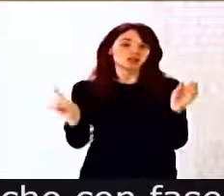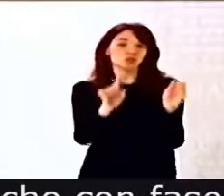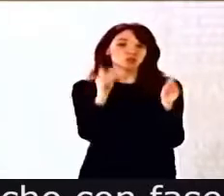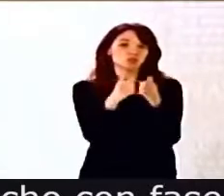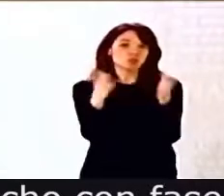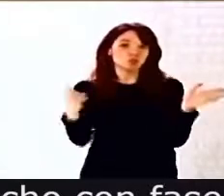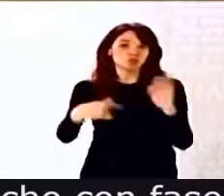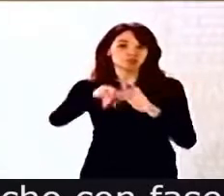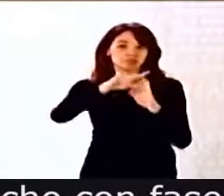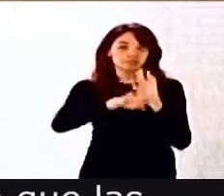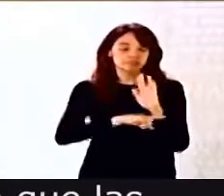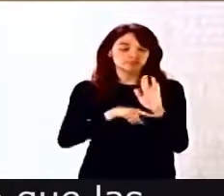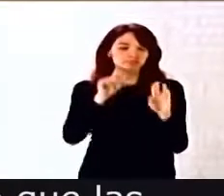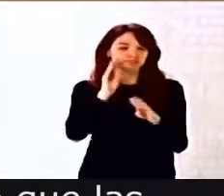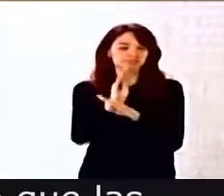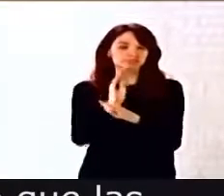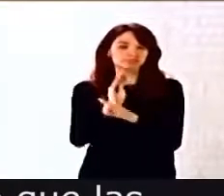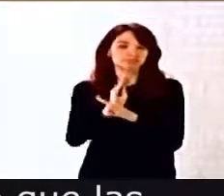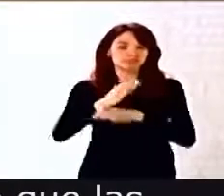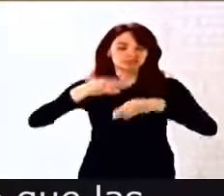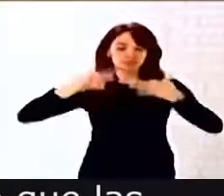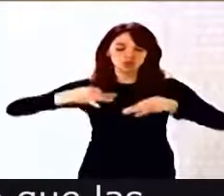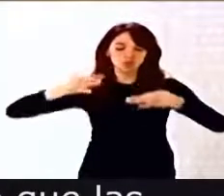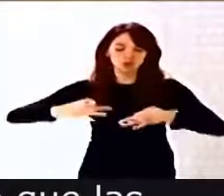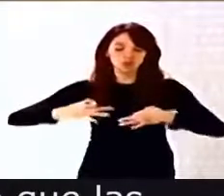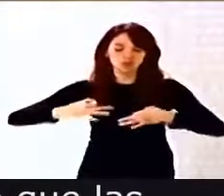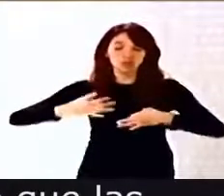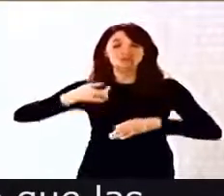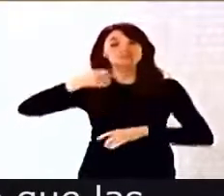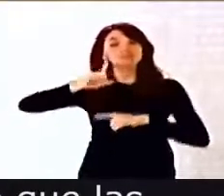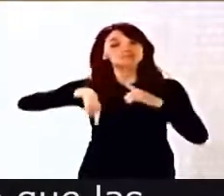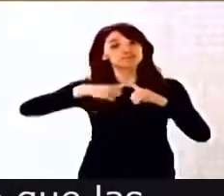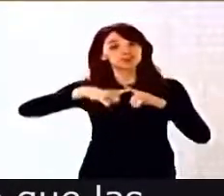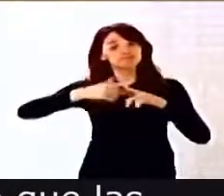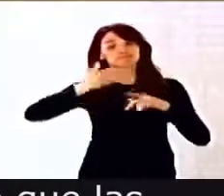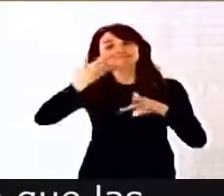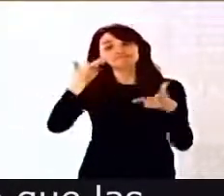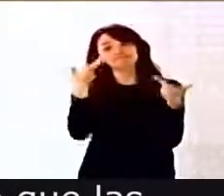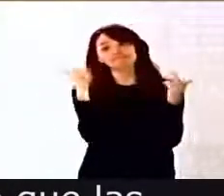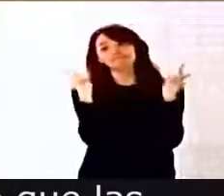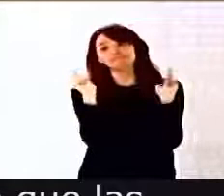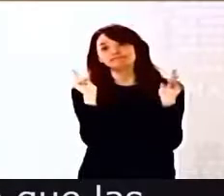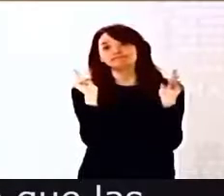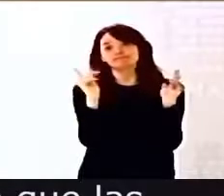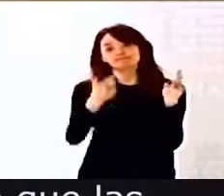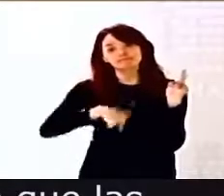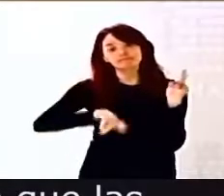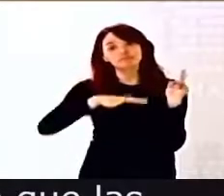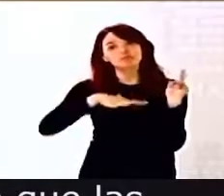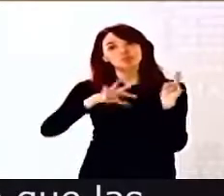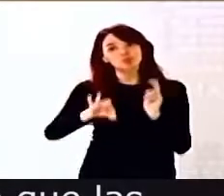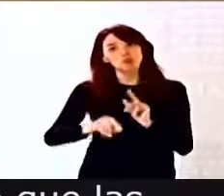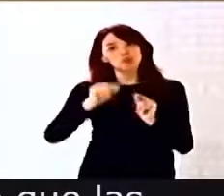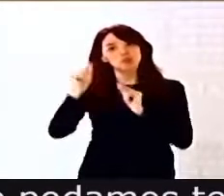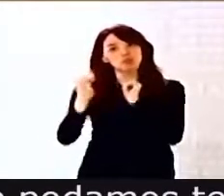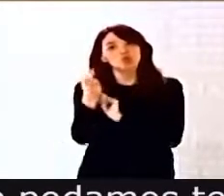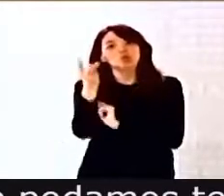hagan de la forma tan segura y también permitan que podamos tener esas cifras